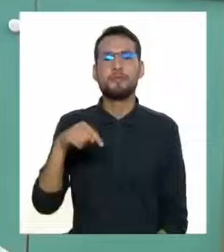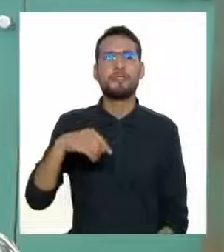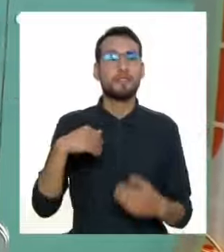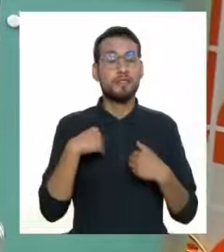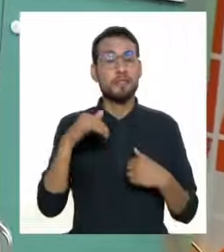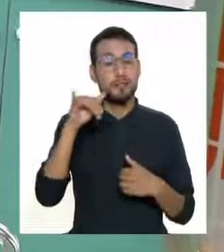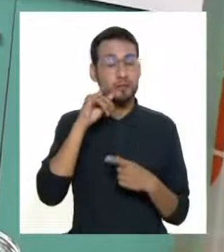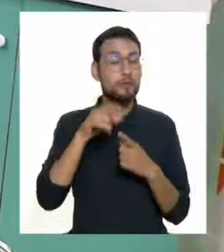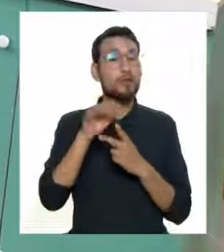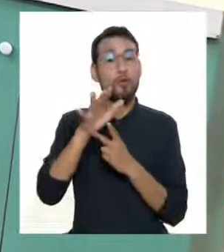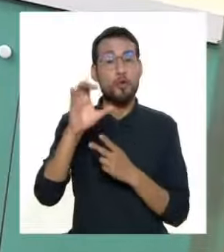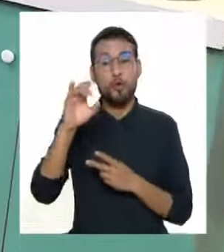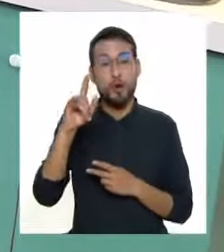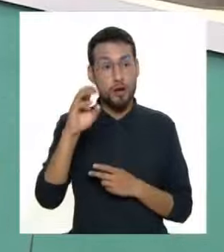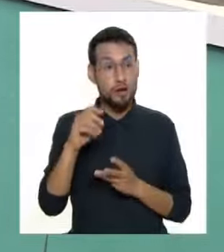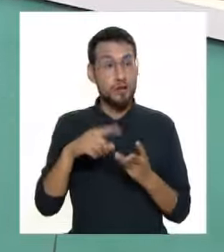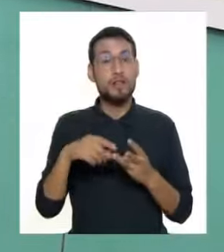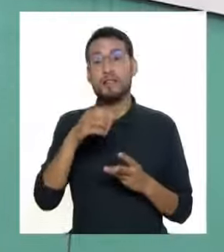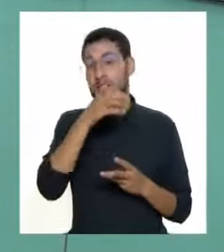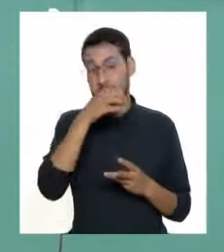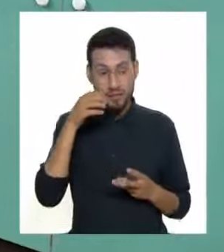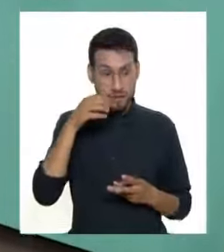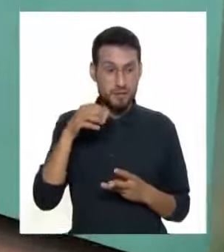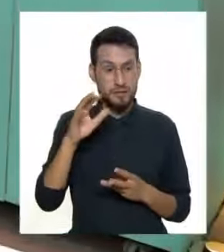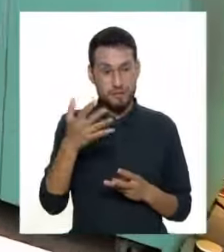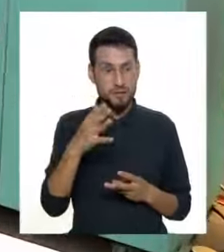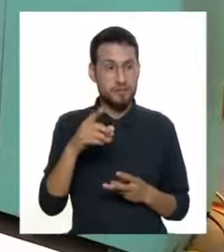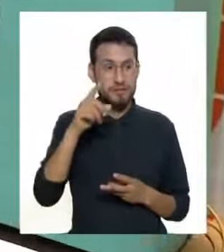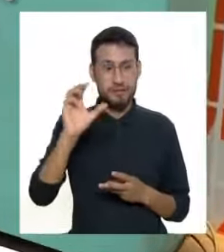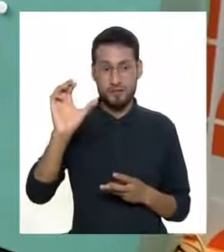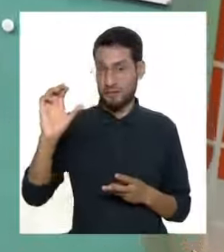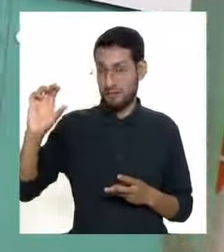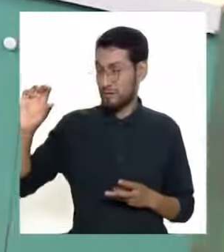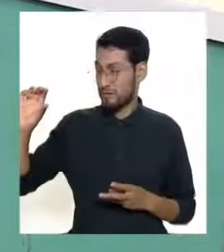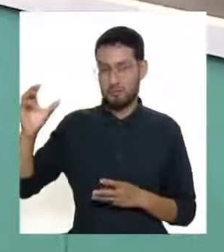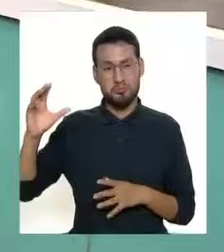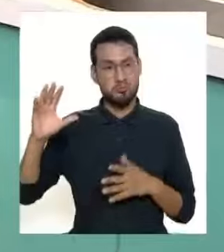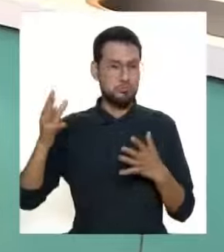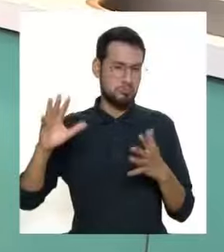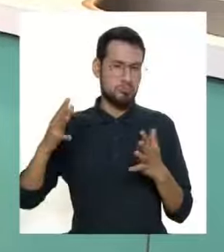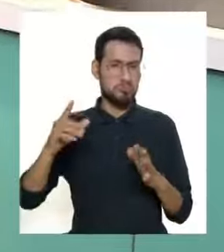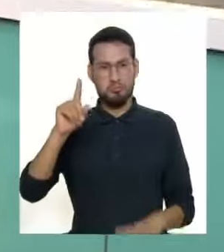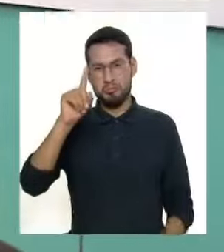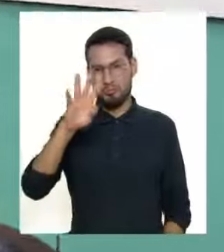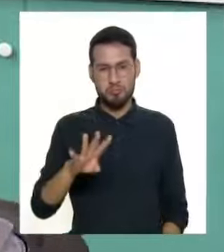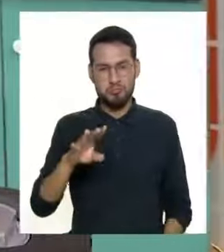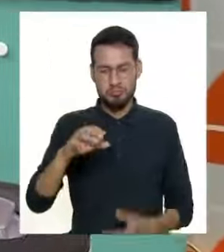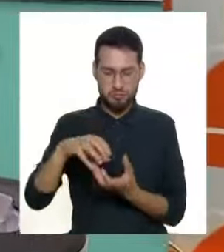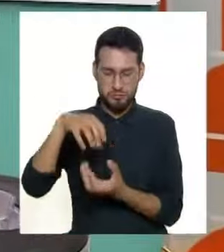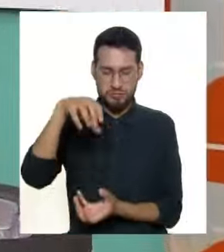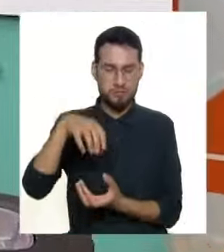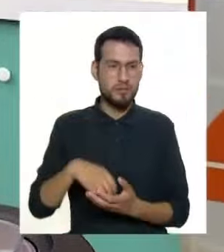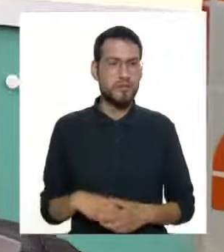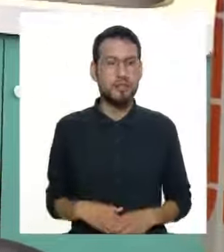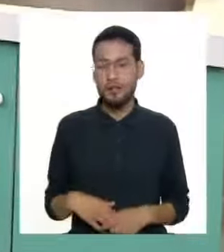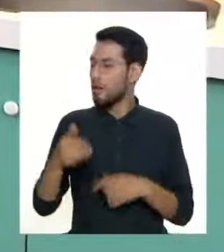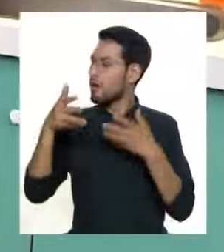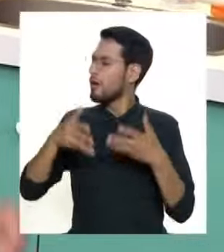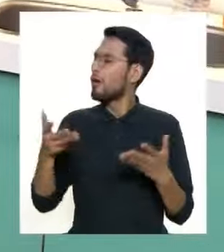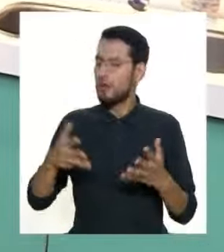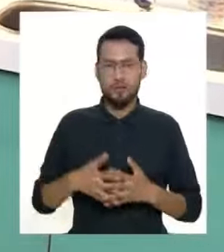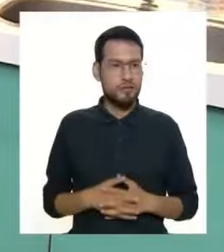agregar la espinaca, el culantro, la cerveza, que más o menos es esta cantidad, será un 1/4 de latita. ¿Y el resto de la cerveza dónde